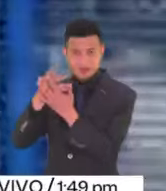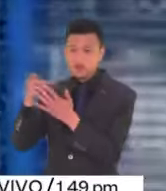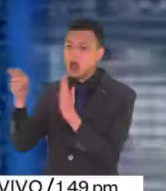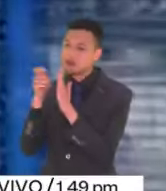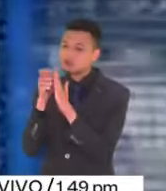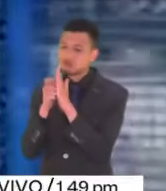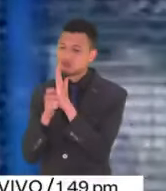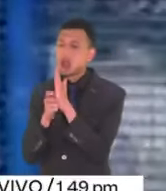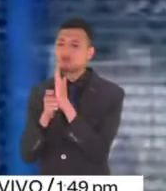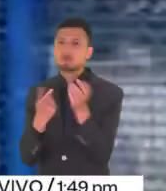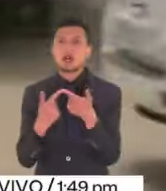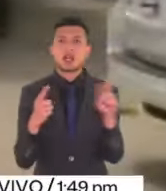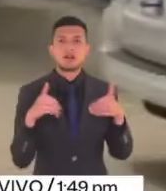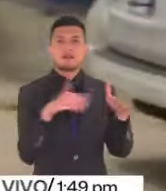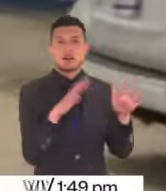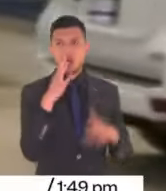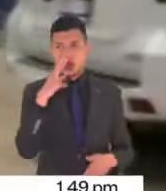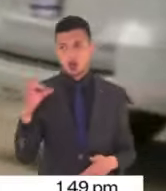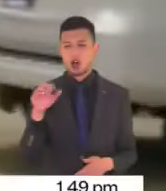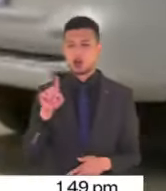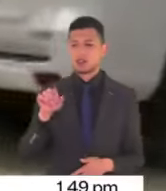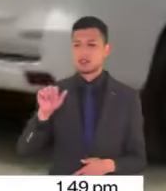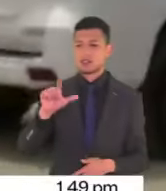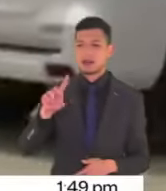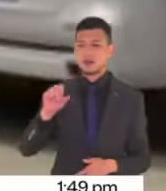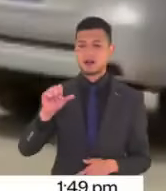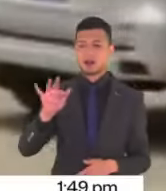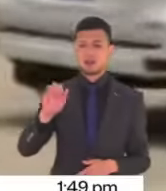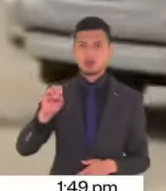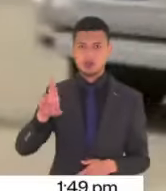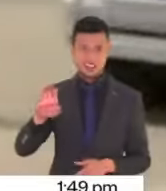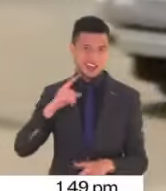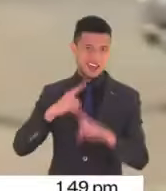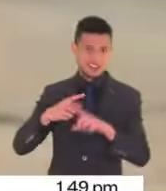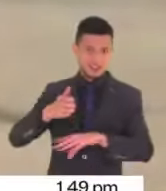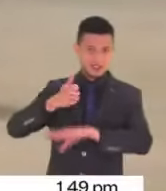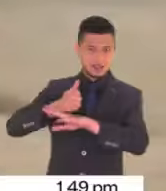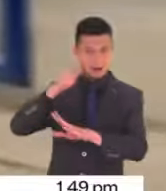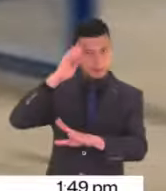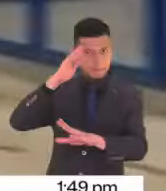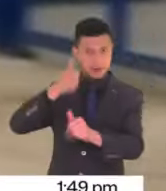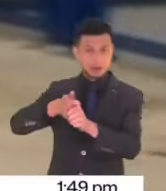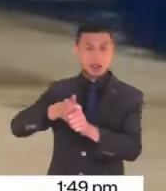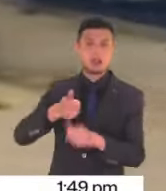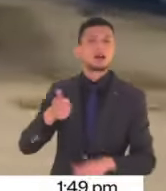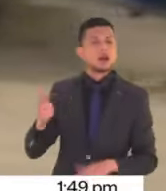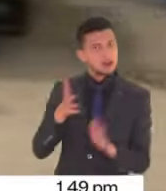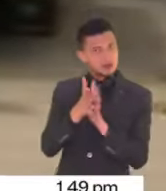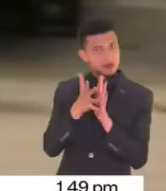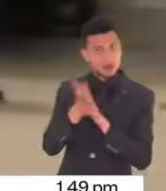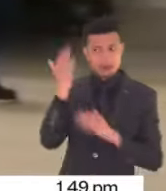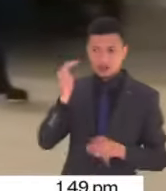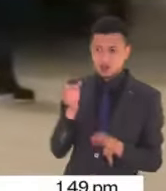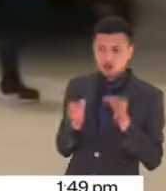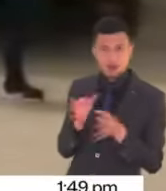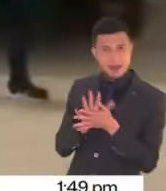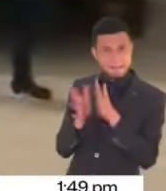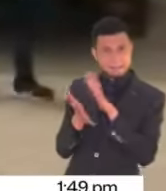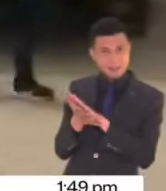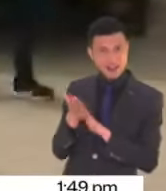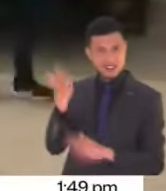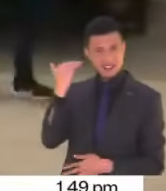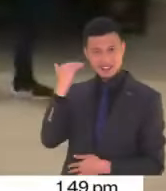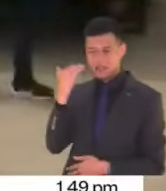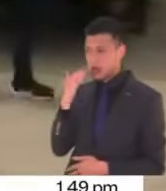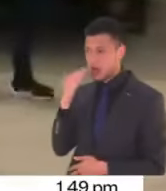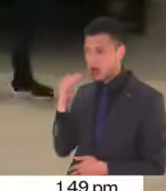a Salvatore Mancuso, este ex jefe paramilitar. Recordemos que el viernes pasado una jueza de Justicia y Paz ordenó suspender,